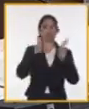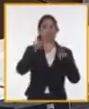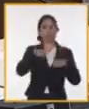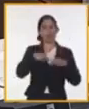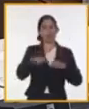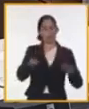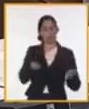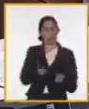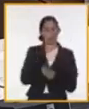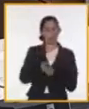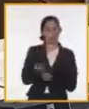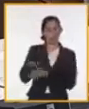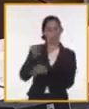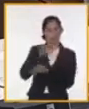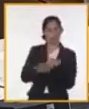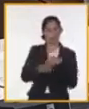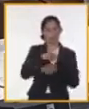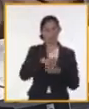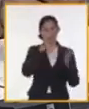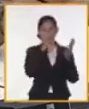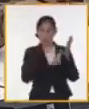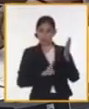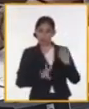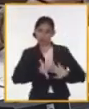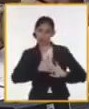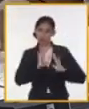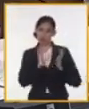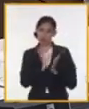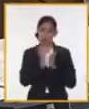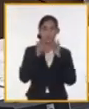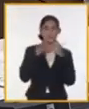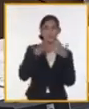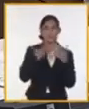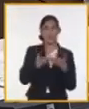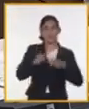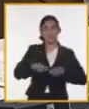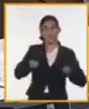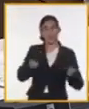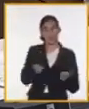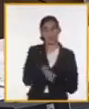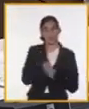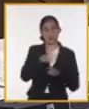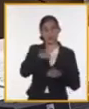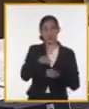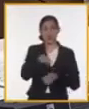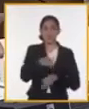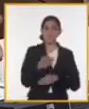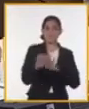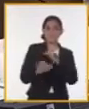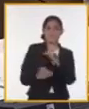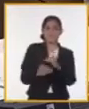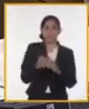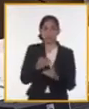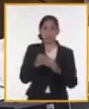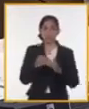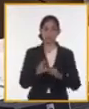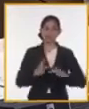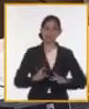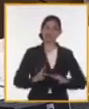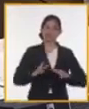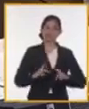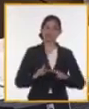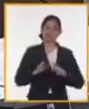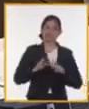Congreso y toda la evaluación que hicimos para llegar al Congreso, y ahora estamos en un proceso de devolver lo